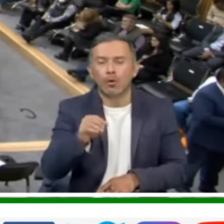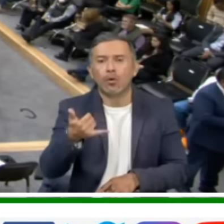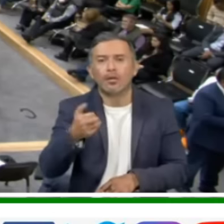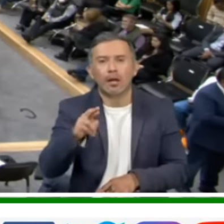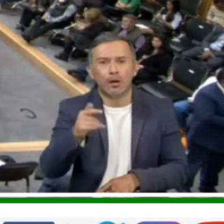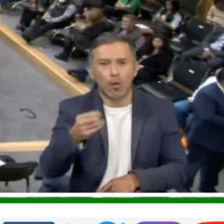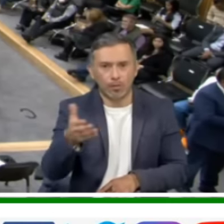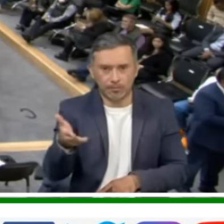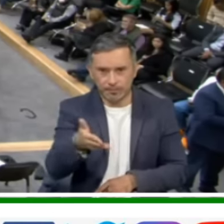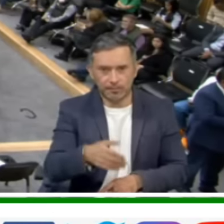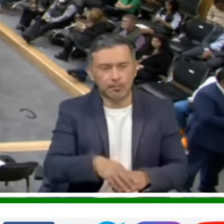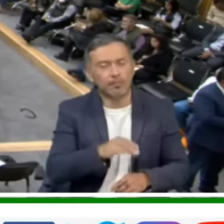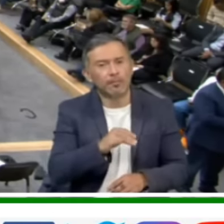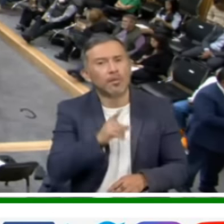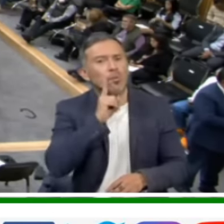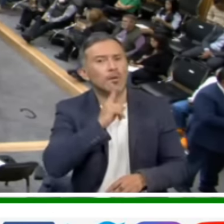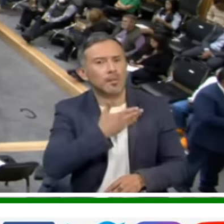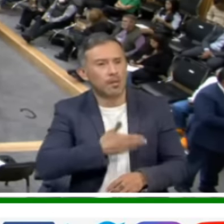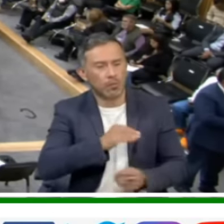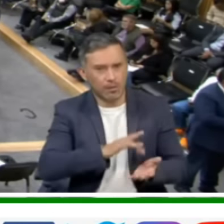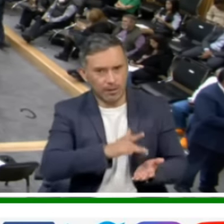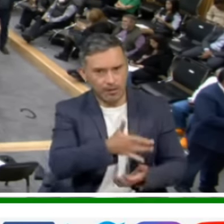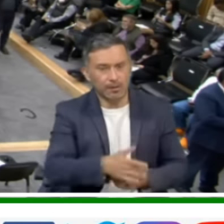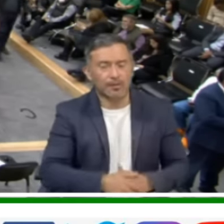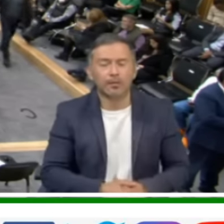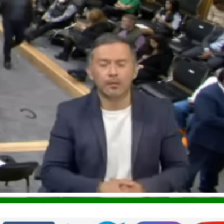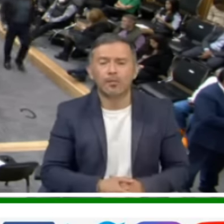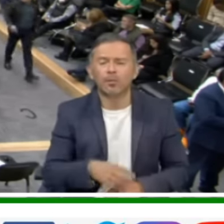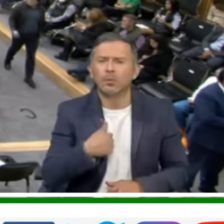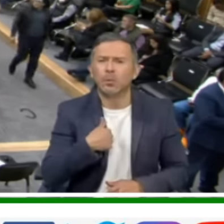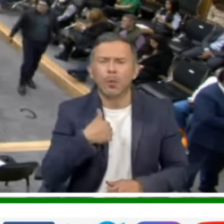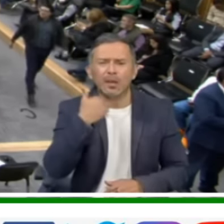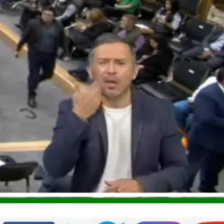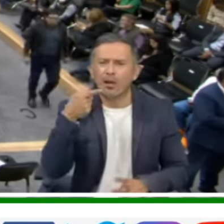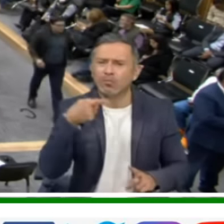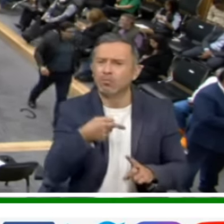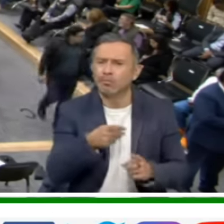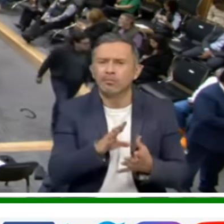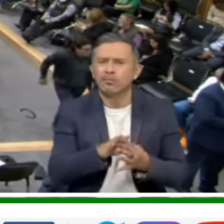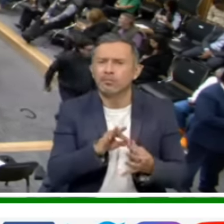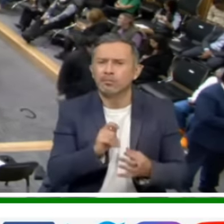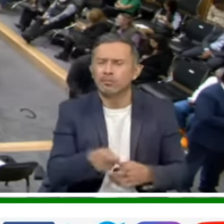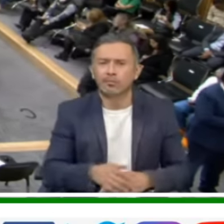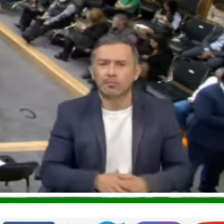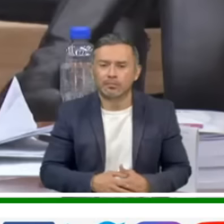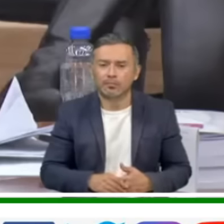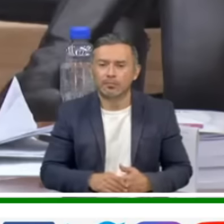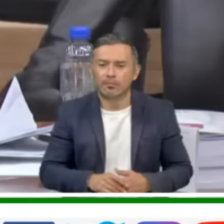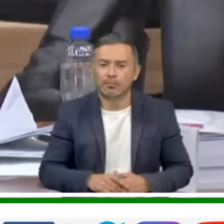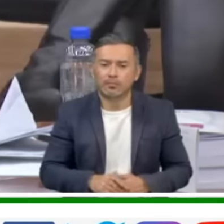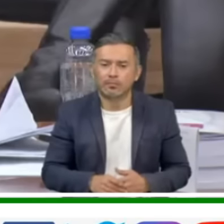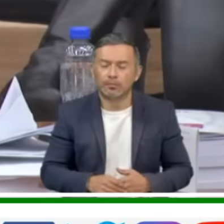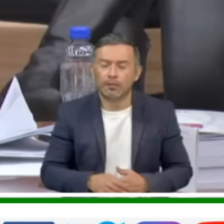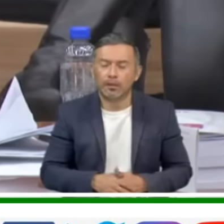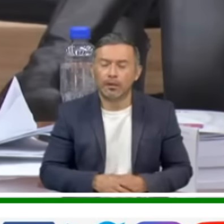Muchas gracias presidenta yo quiero retomar parte de la